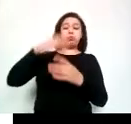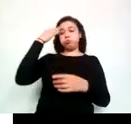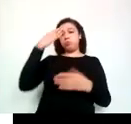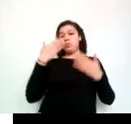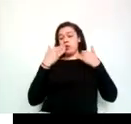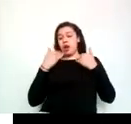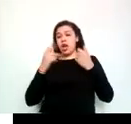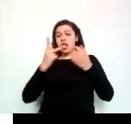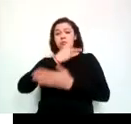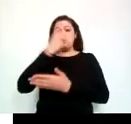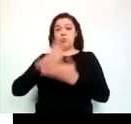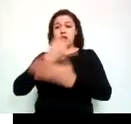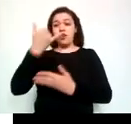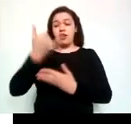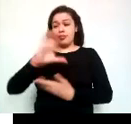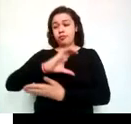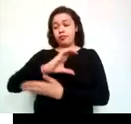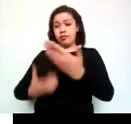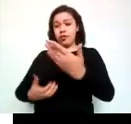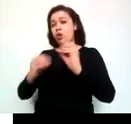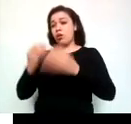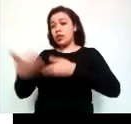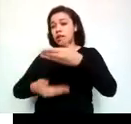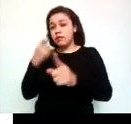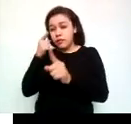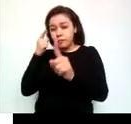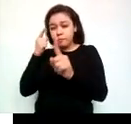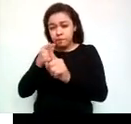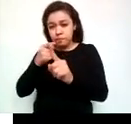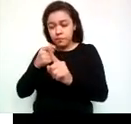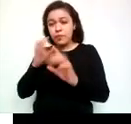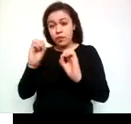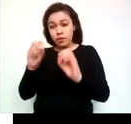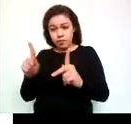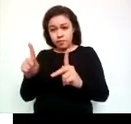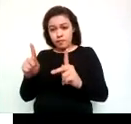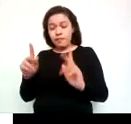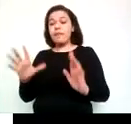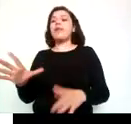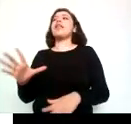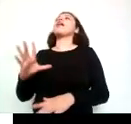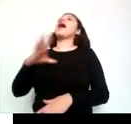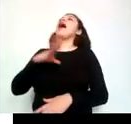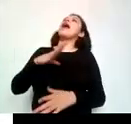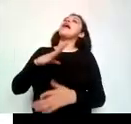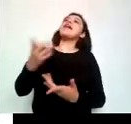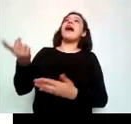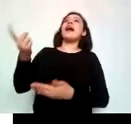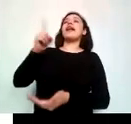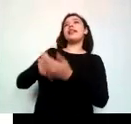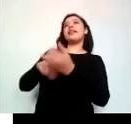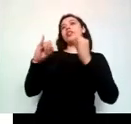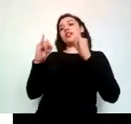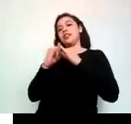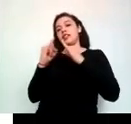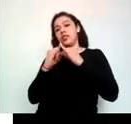un proyecto o un servicio muy específico, ¿ok? Si tenemos dentro de nuestras instituciones